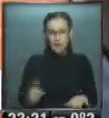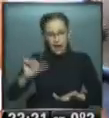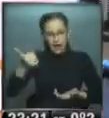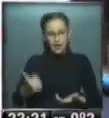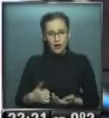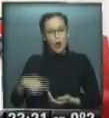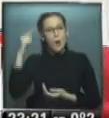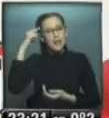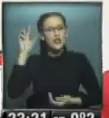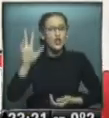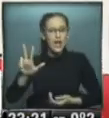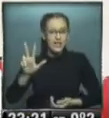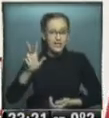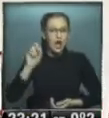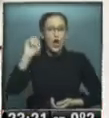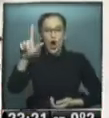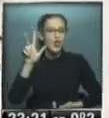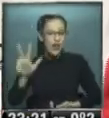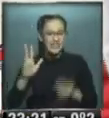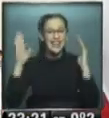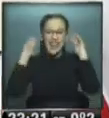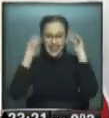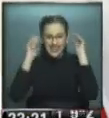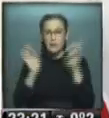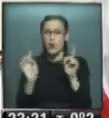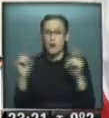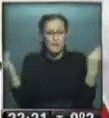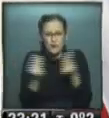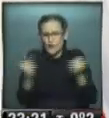le metemos 3. Que no venga Riquelme porque hace un frío acá en esta cancha.